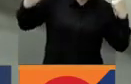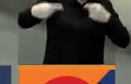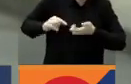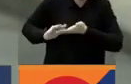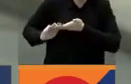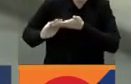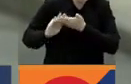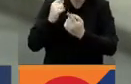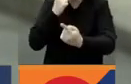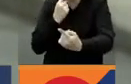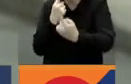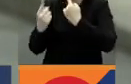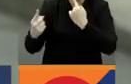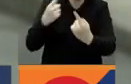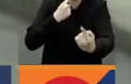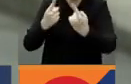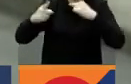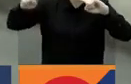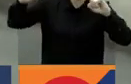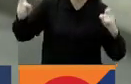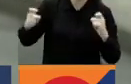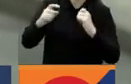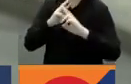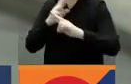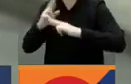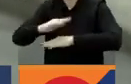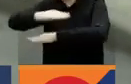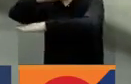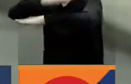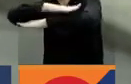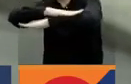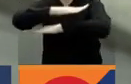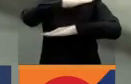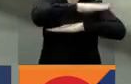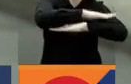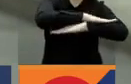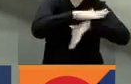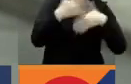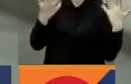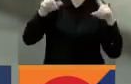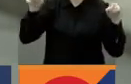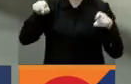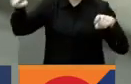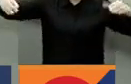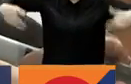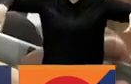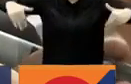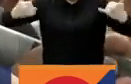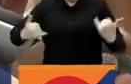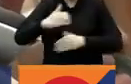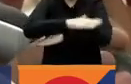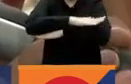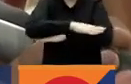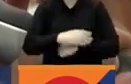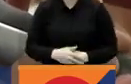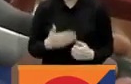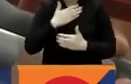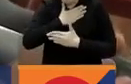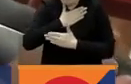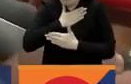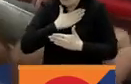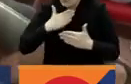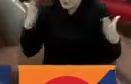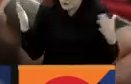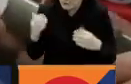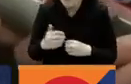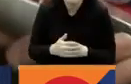tema de las relaciones con Venezuela en cuanto al caso diplomático. Nosotros estamos abiertos a que